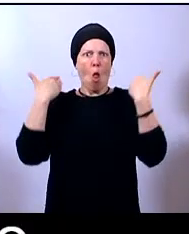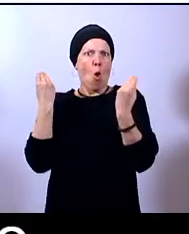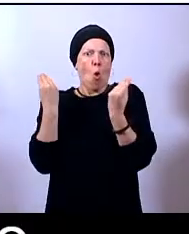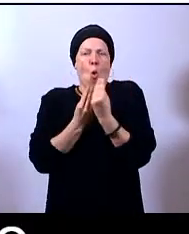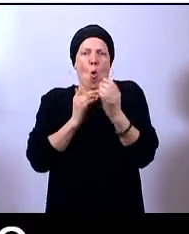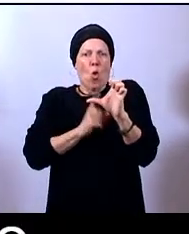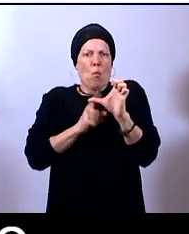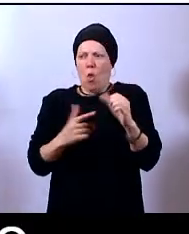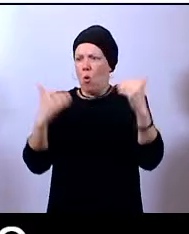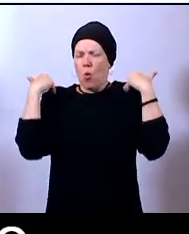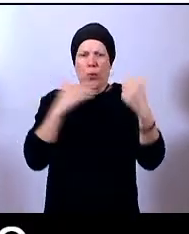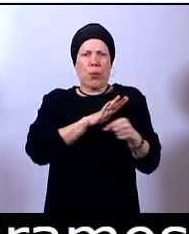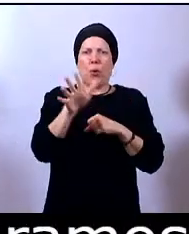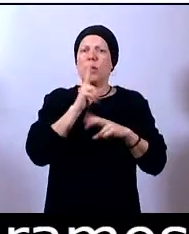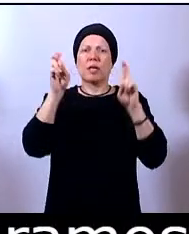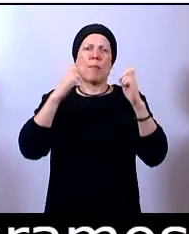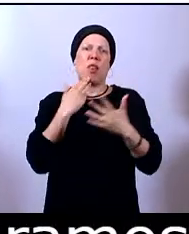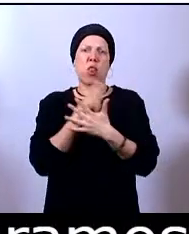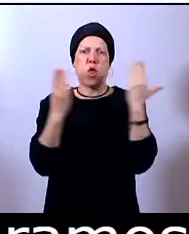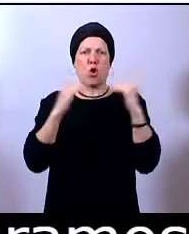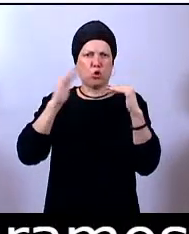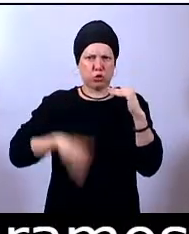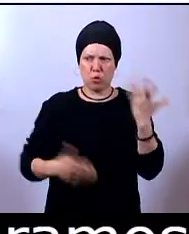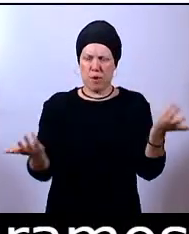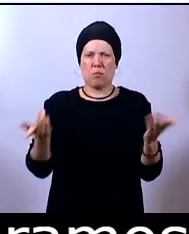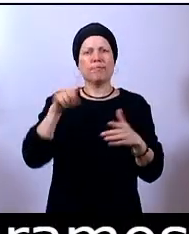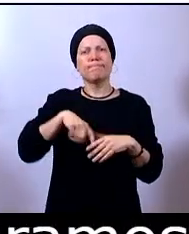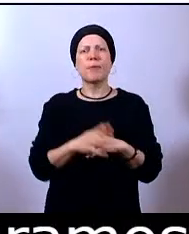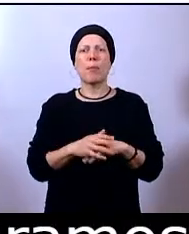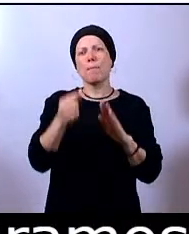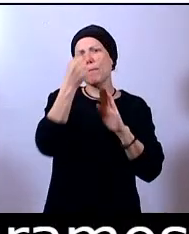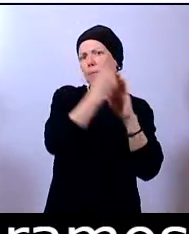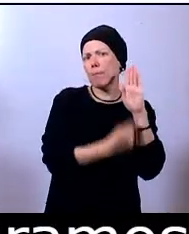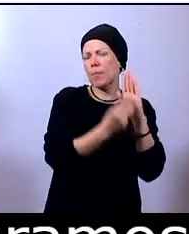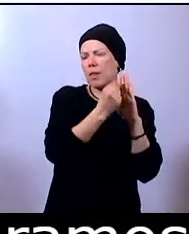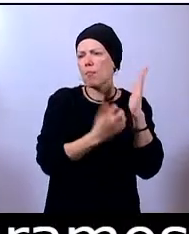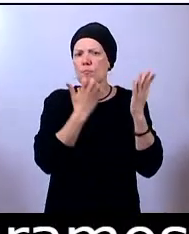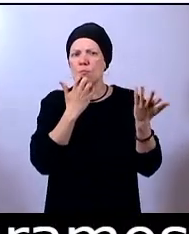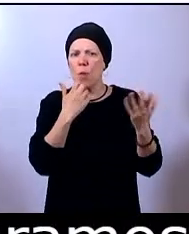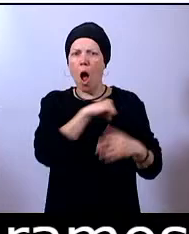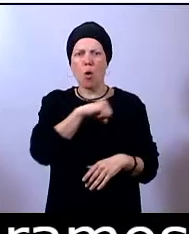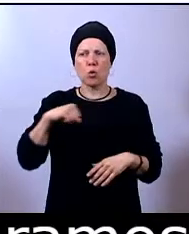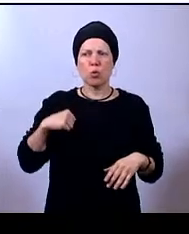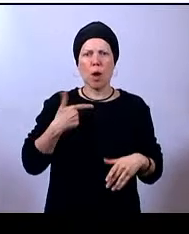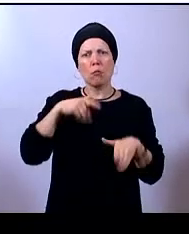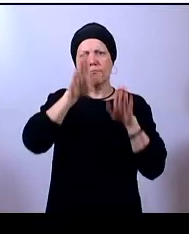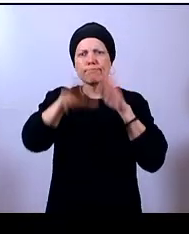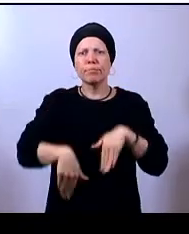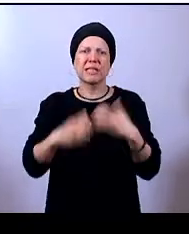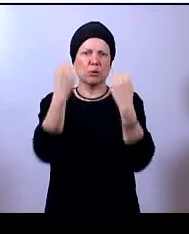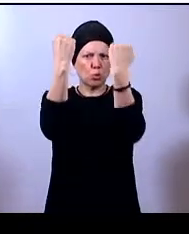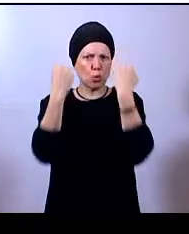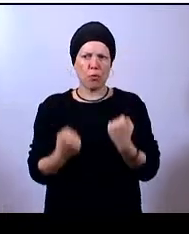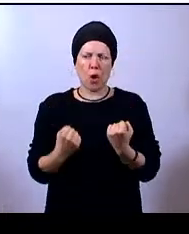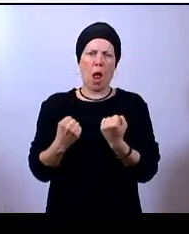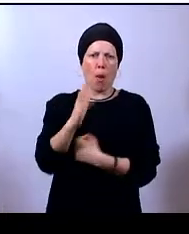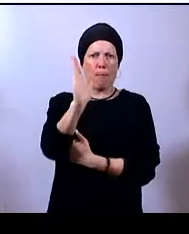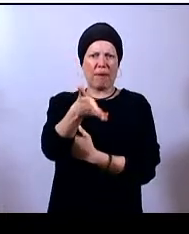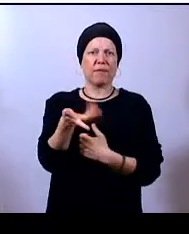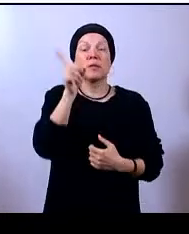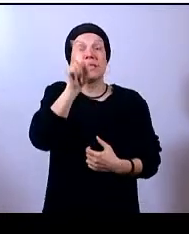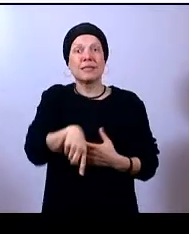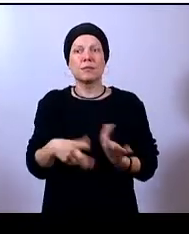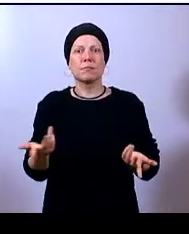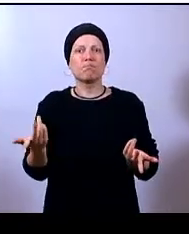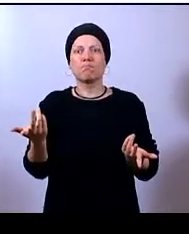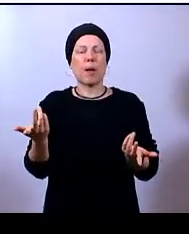materia de protección de menores, vulnera principios como la autonomía y la lealtad institucional y recurre de